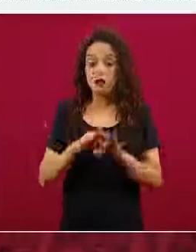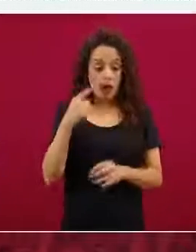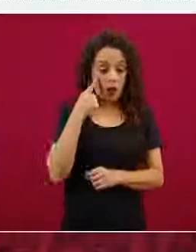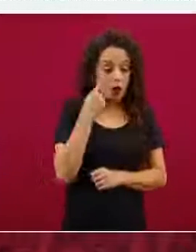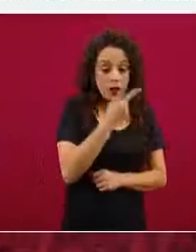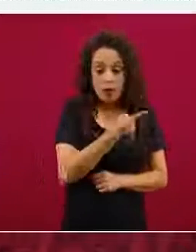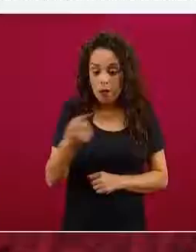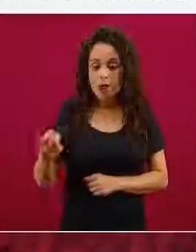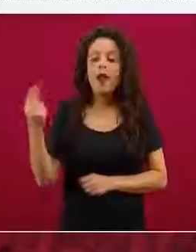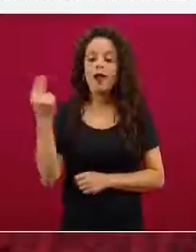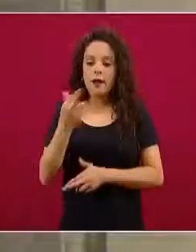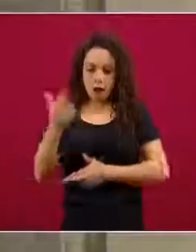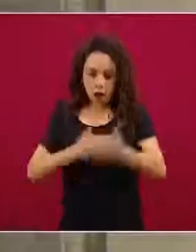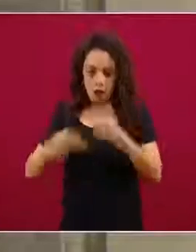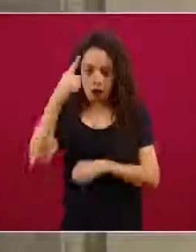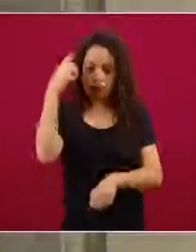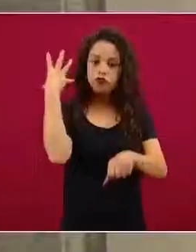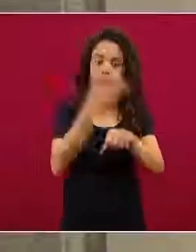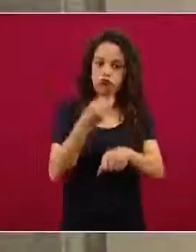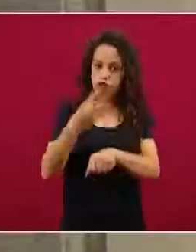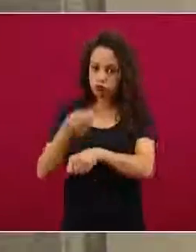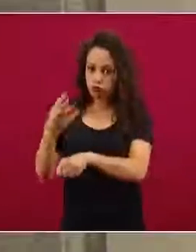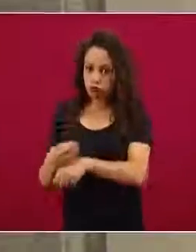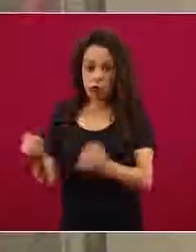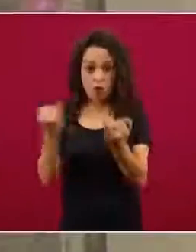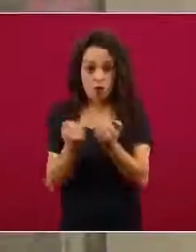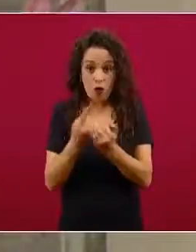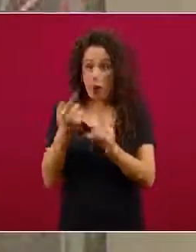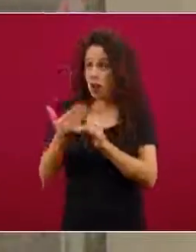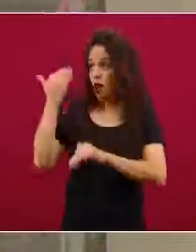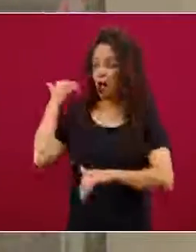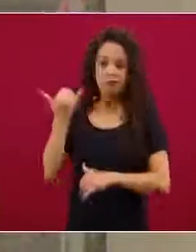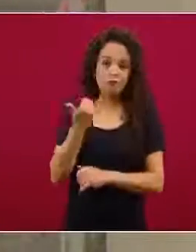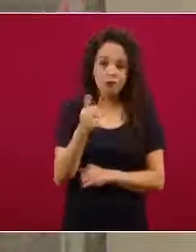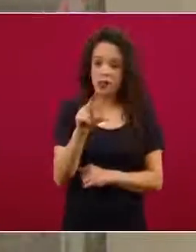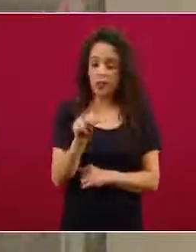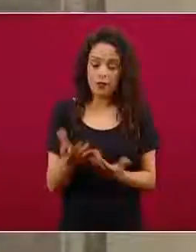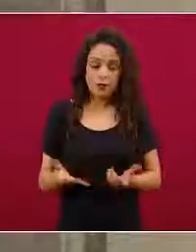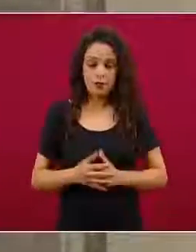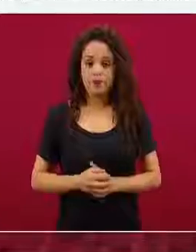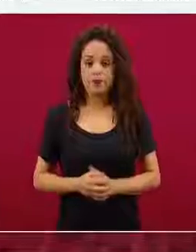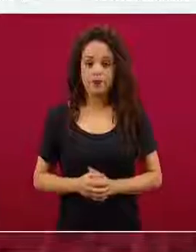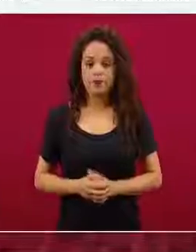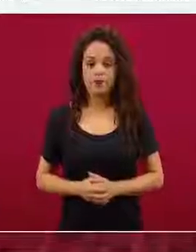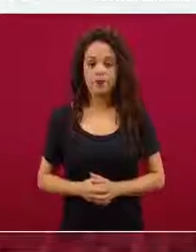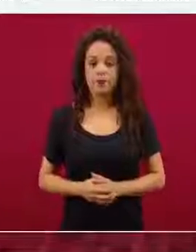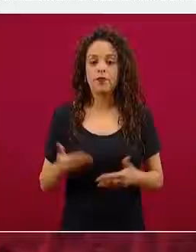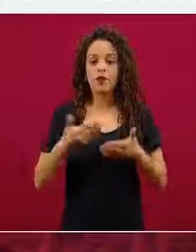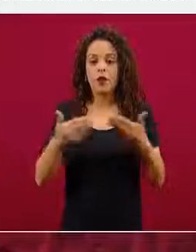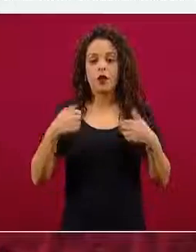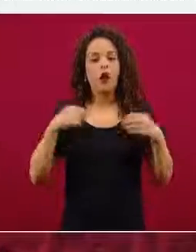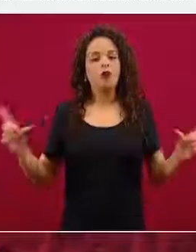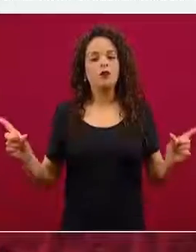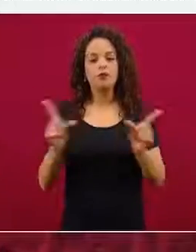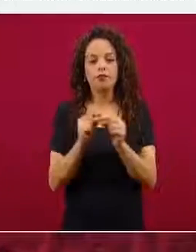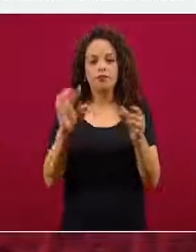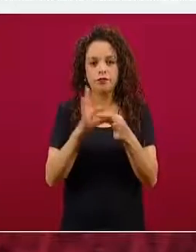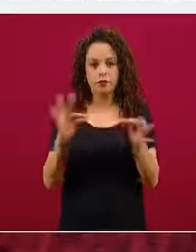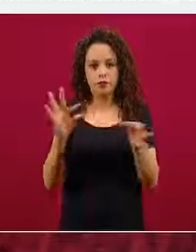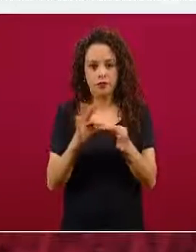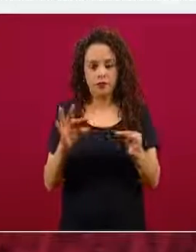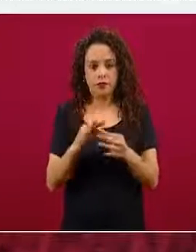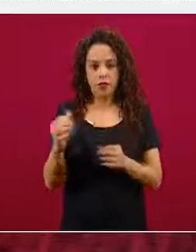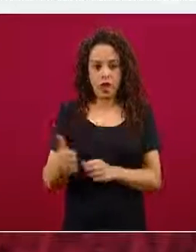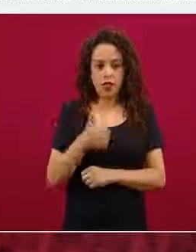que no podemos seguir en la misma ruta. Y ahora, de forma muy breve, les voy a platicar seis costos